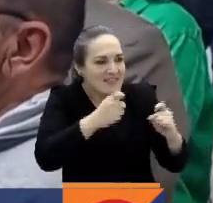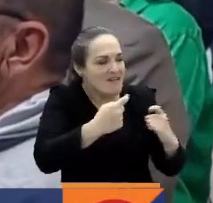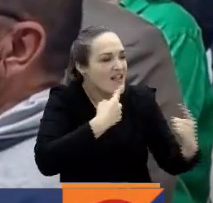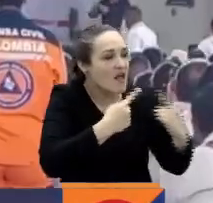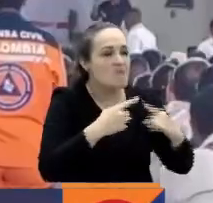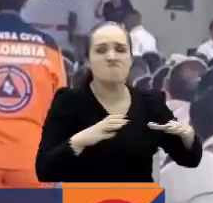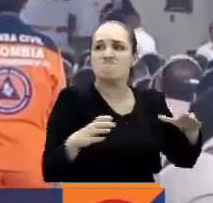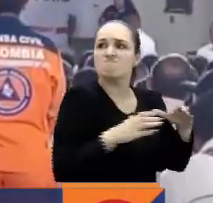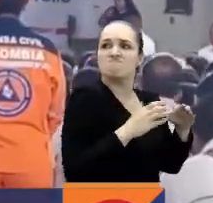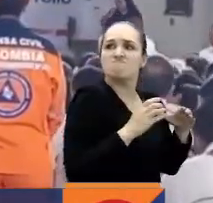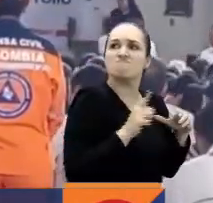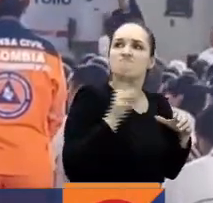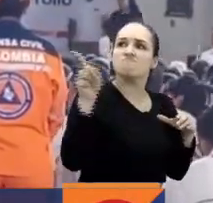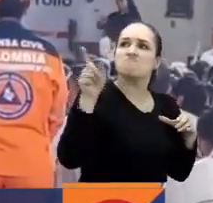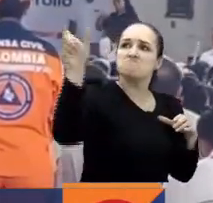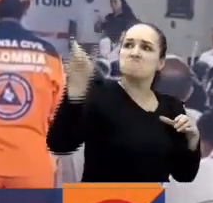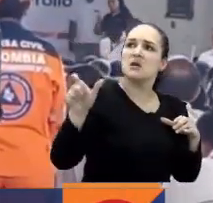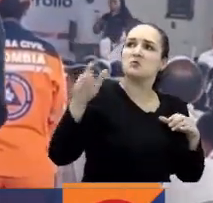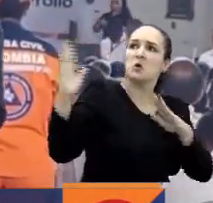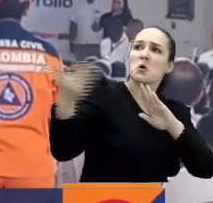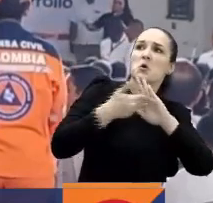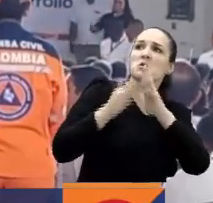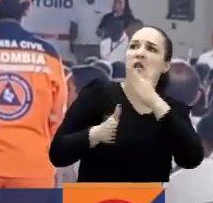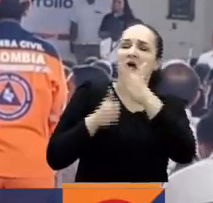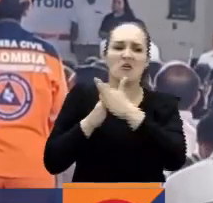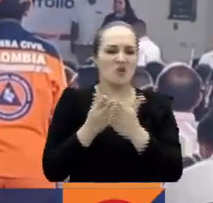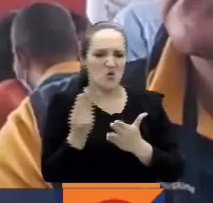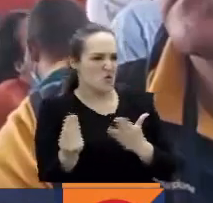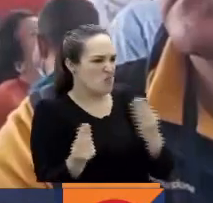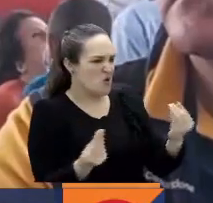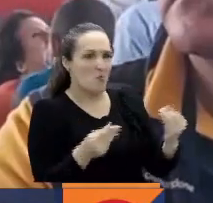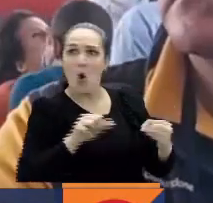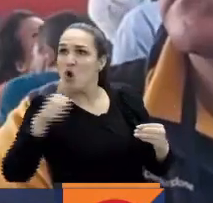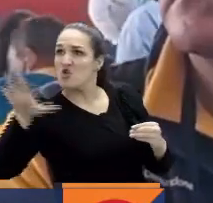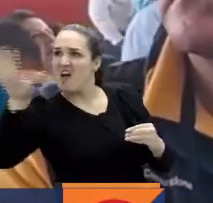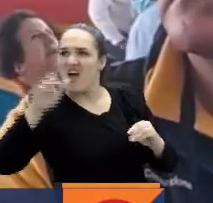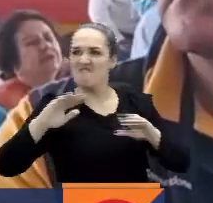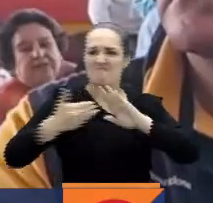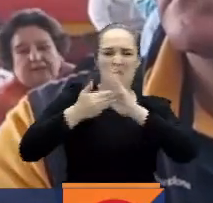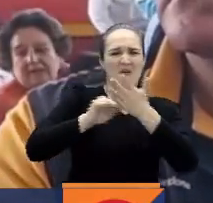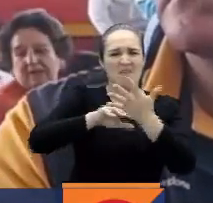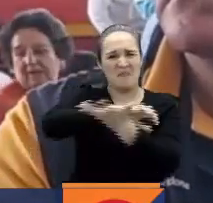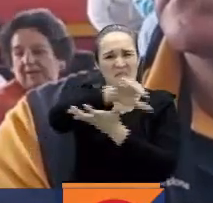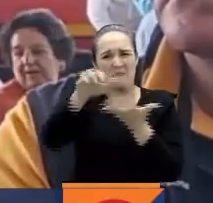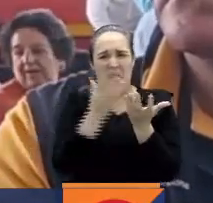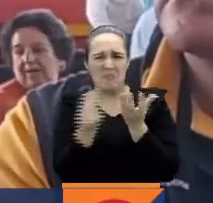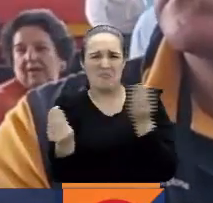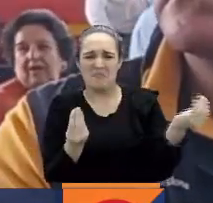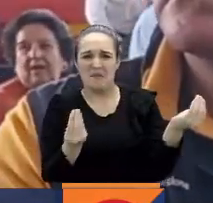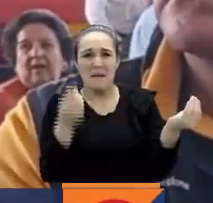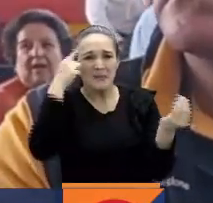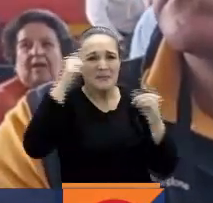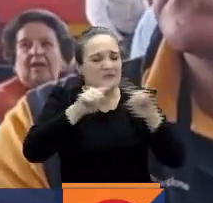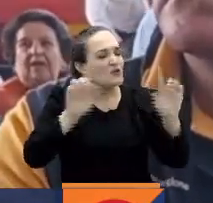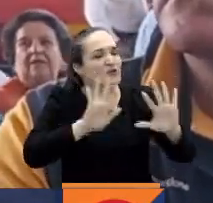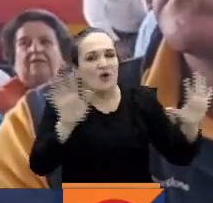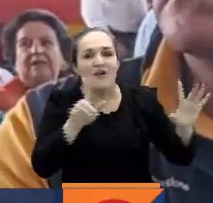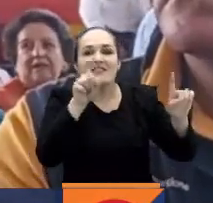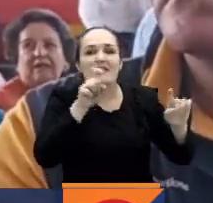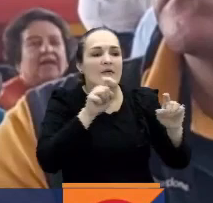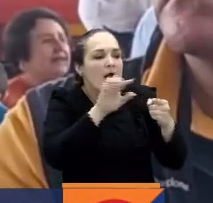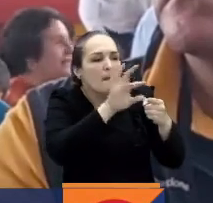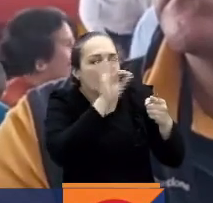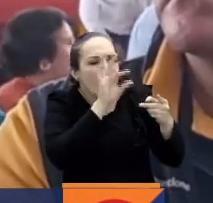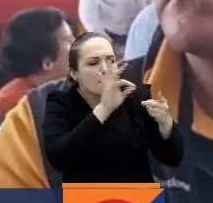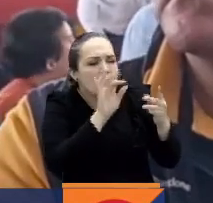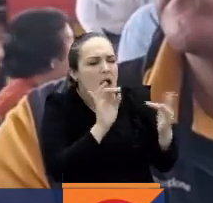como enemigos a los que no son de la misma etnia, de la misma región o del mismo pensamiento. Tenemos que buscar algunos elementos